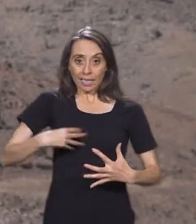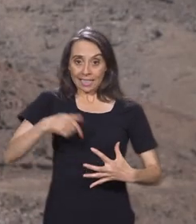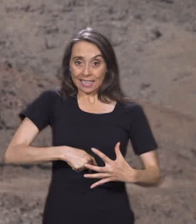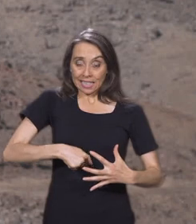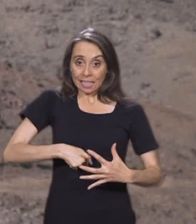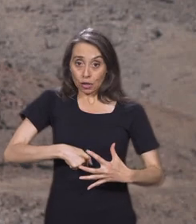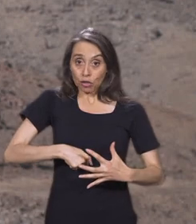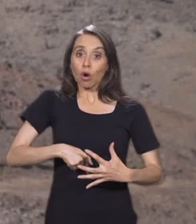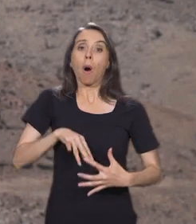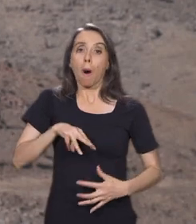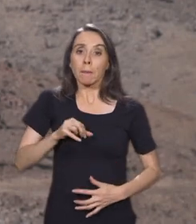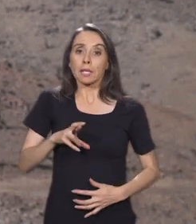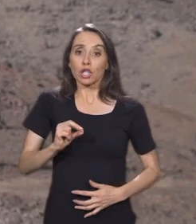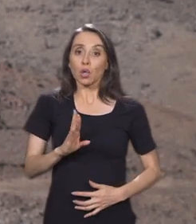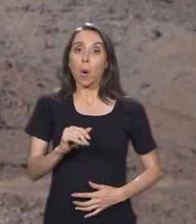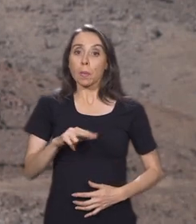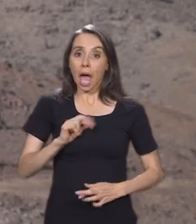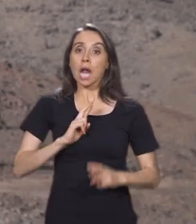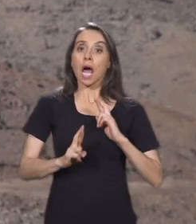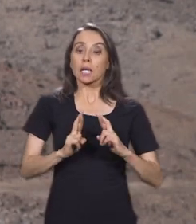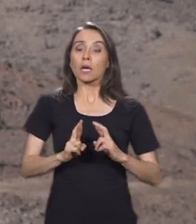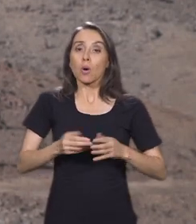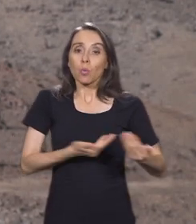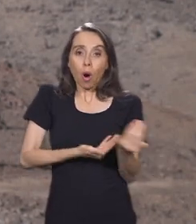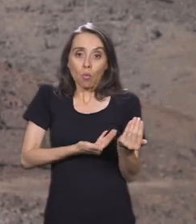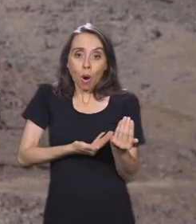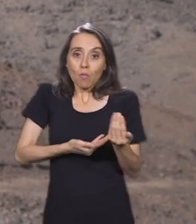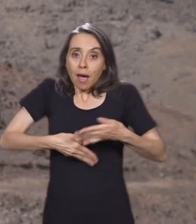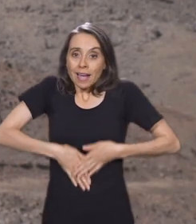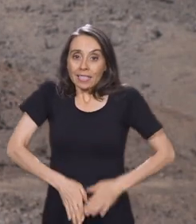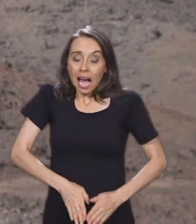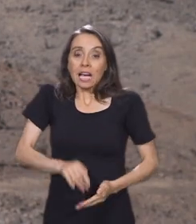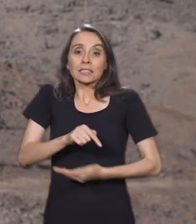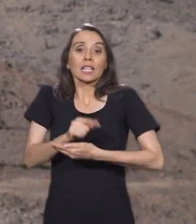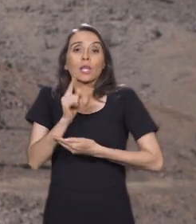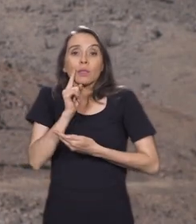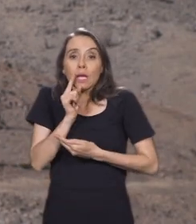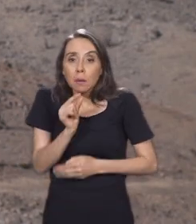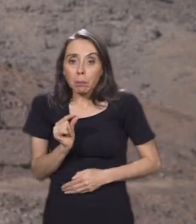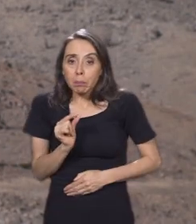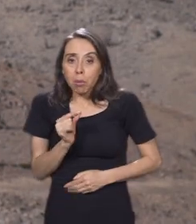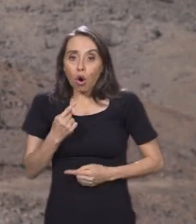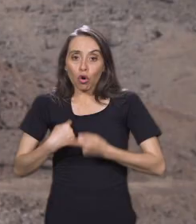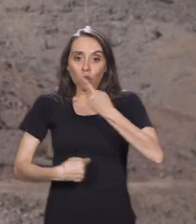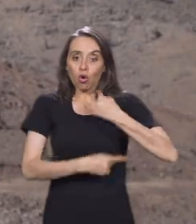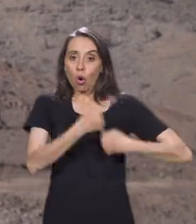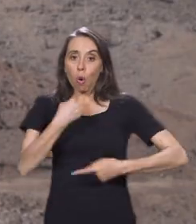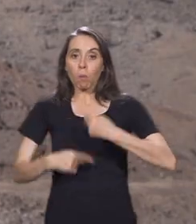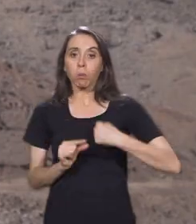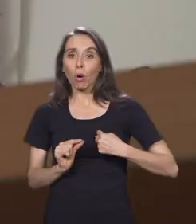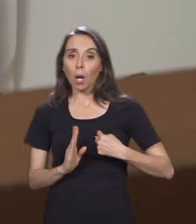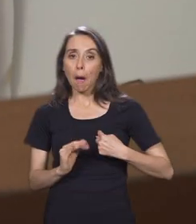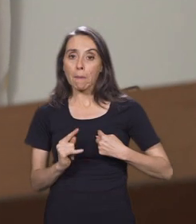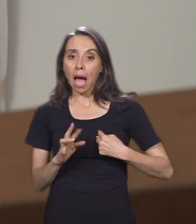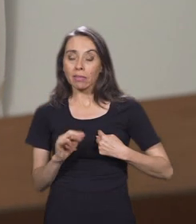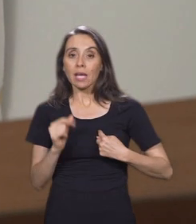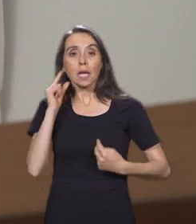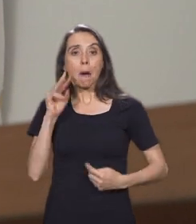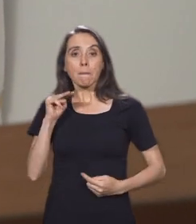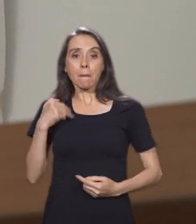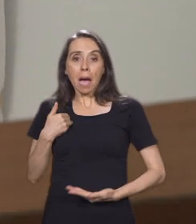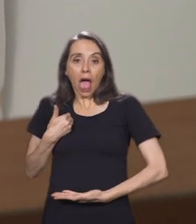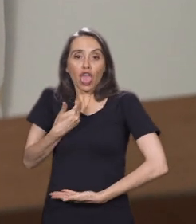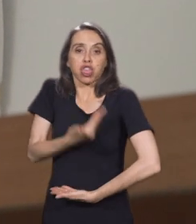relación microbiana. Cuando nacen los bebés, traen consigo una carga bacteriana muy pequeña que ha